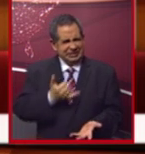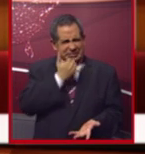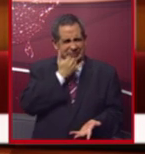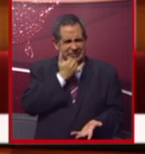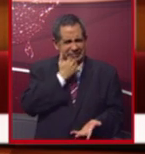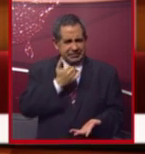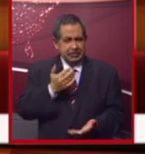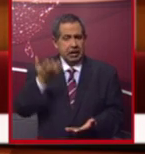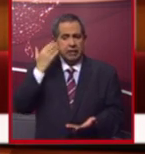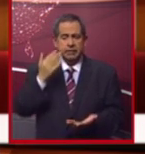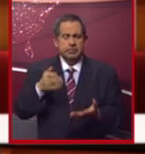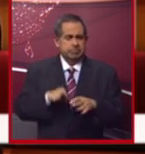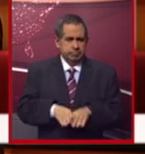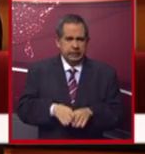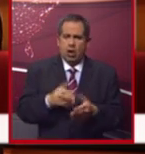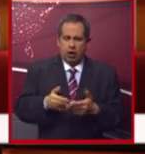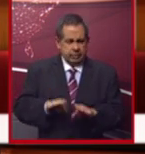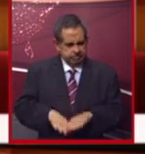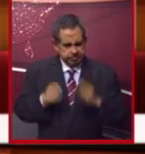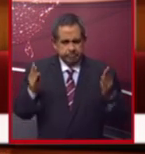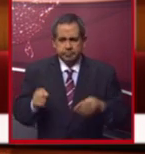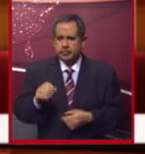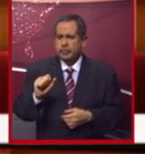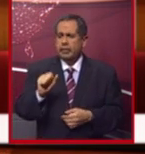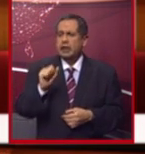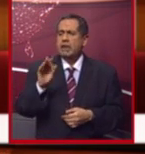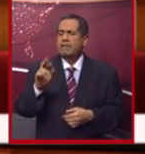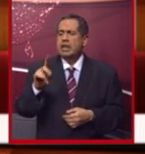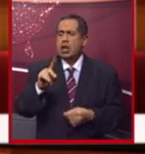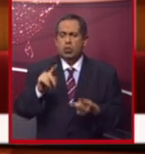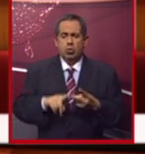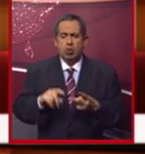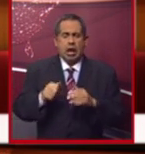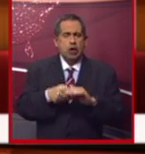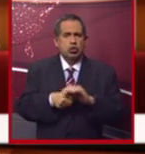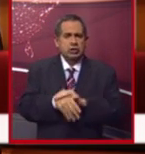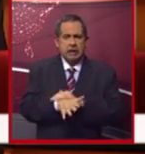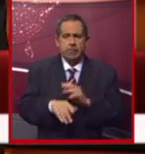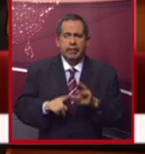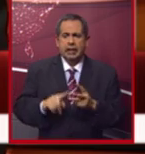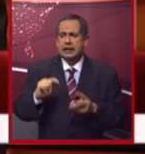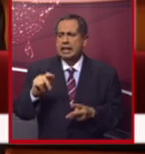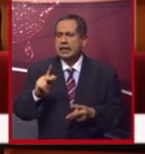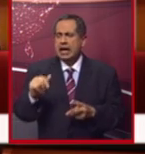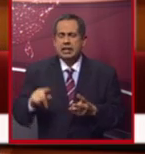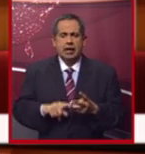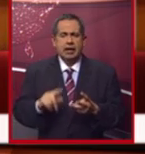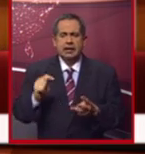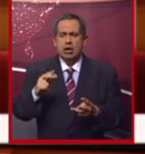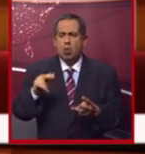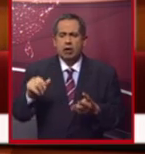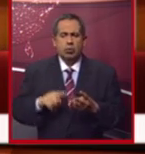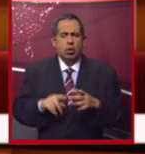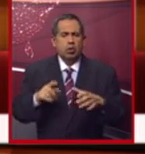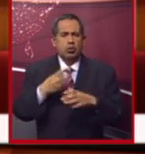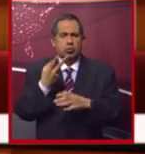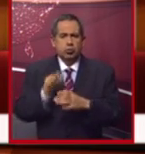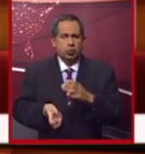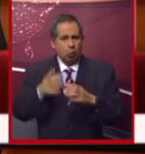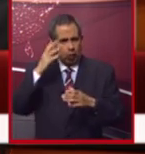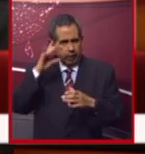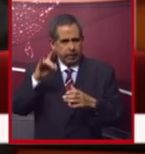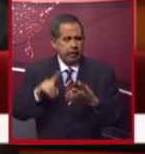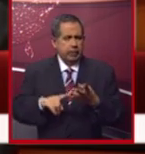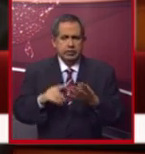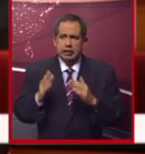se abrieron casos como San Fernando, Ayotzinapa, Tlatlaya, Tanuato, Socavón,